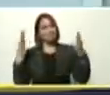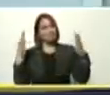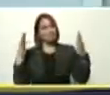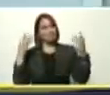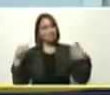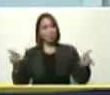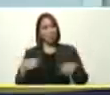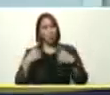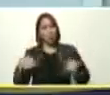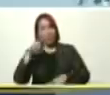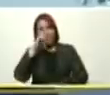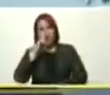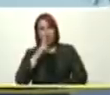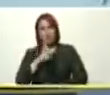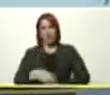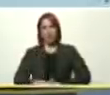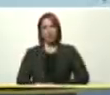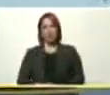cumpleañero.